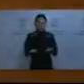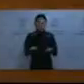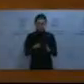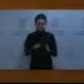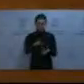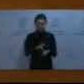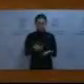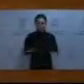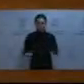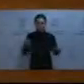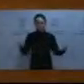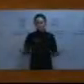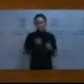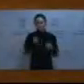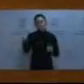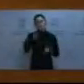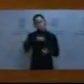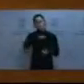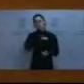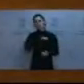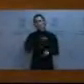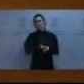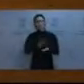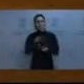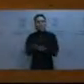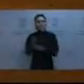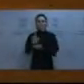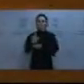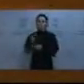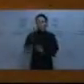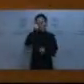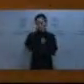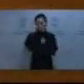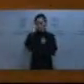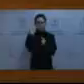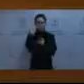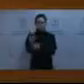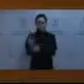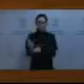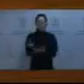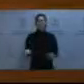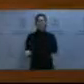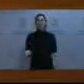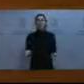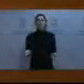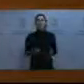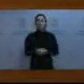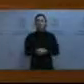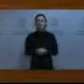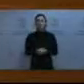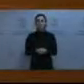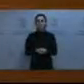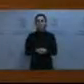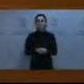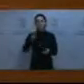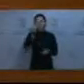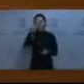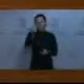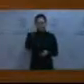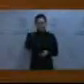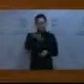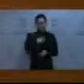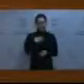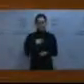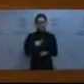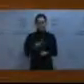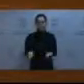tanto, actuemos allí con nuestras propuestas, llevemos propuestas concretas. De hecho, no podemos olvidar